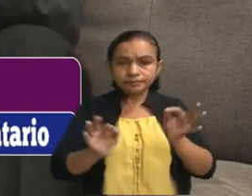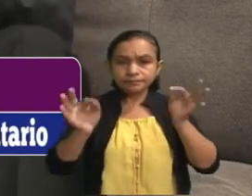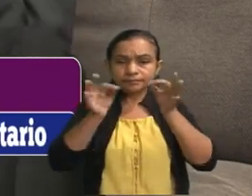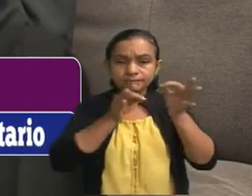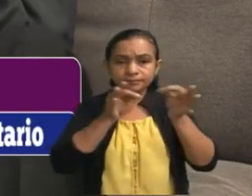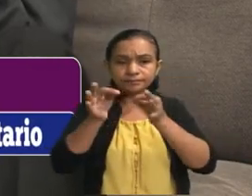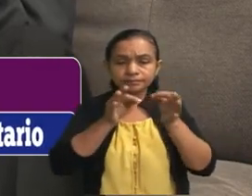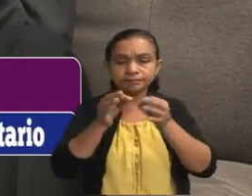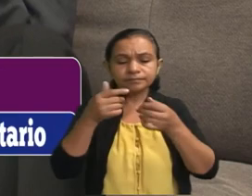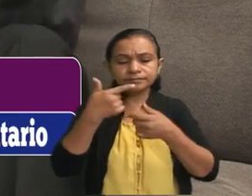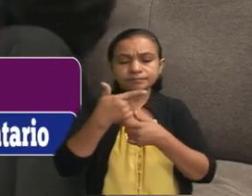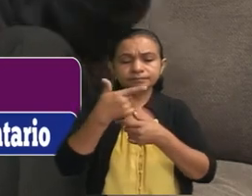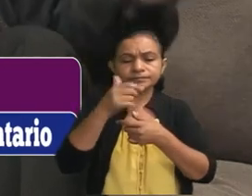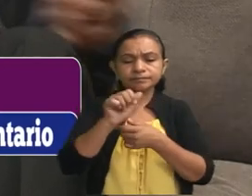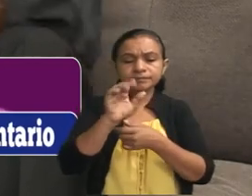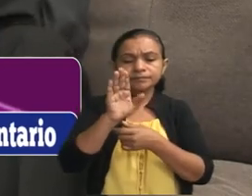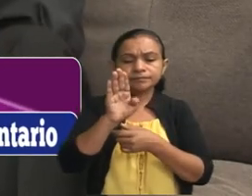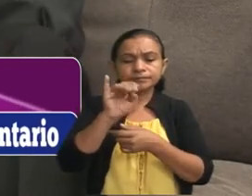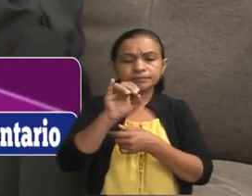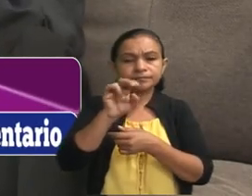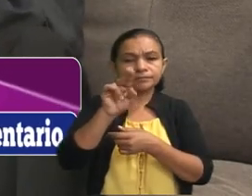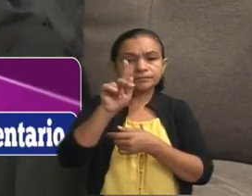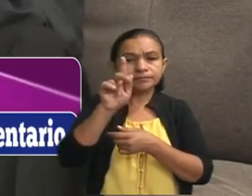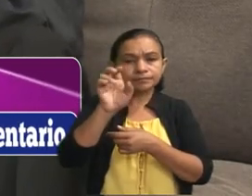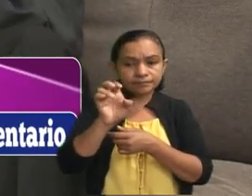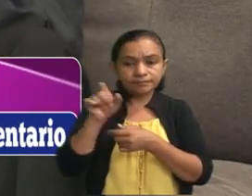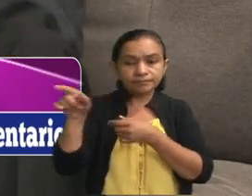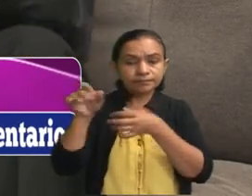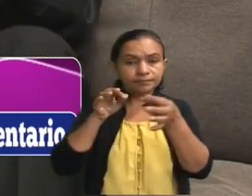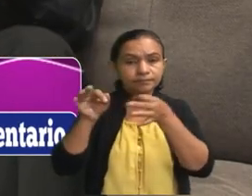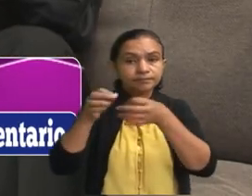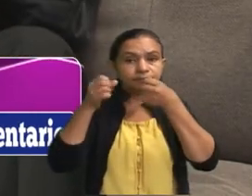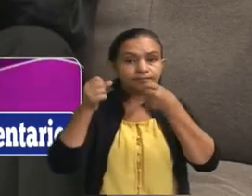es un ejercicio de gabinete? Por lo que está explicando Wilfred.